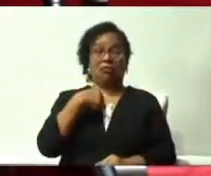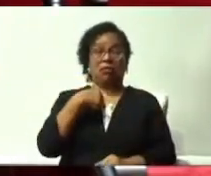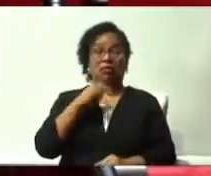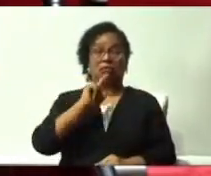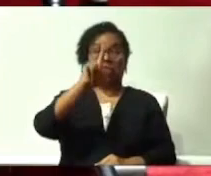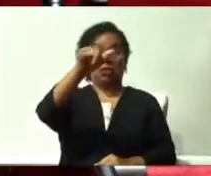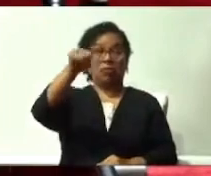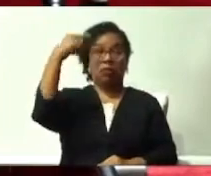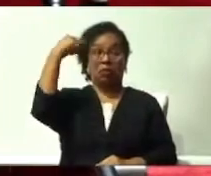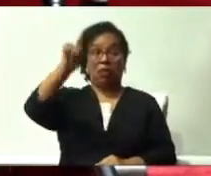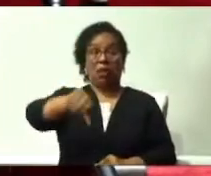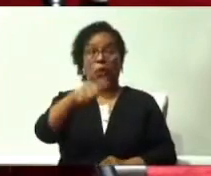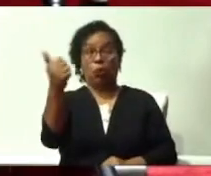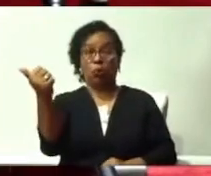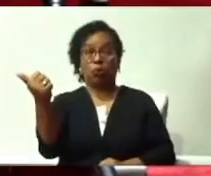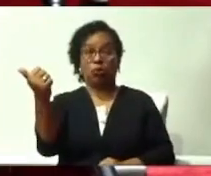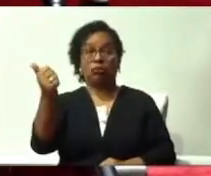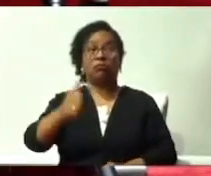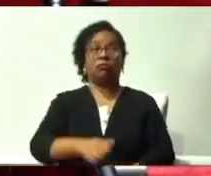decía Botello,